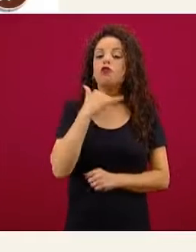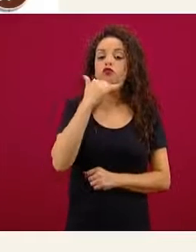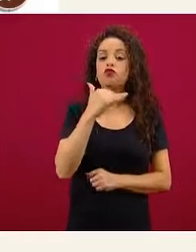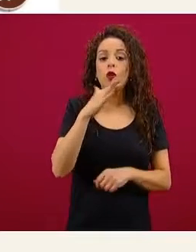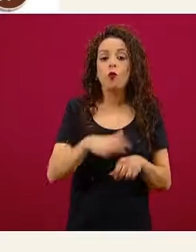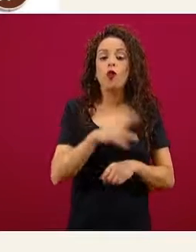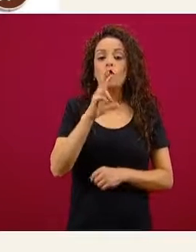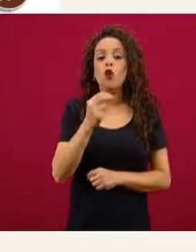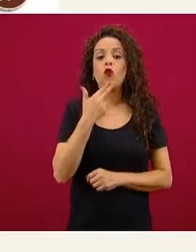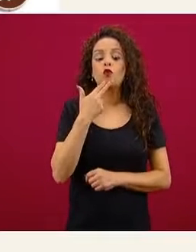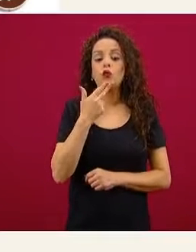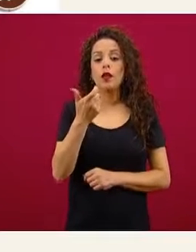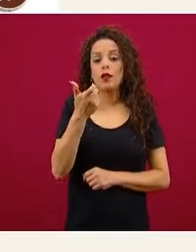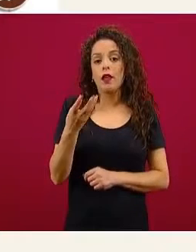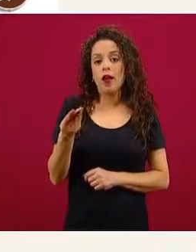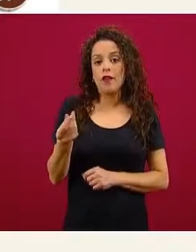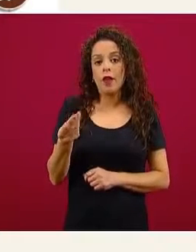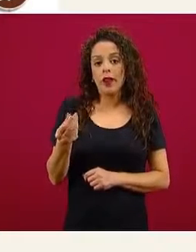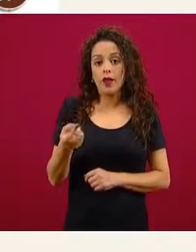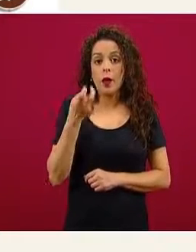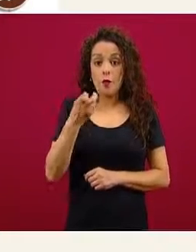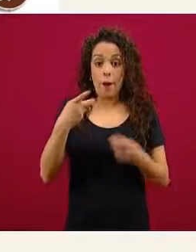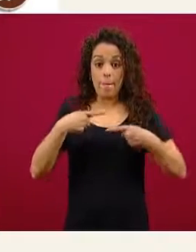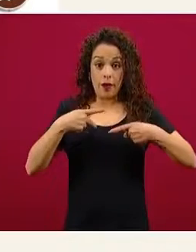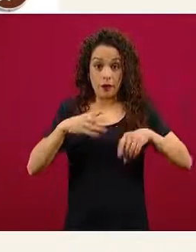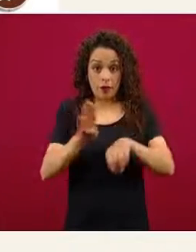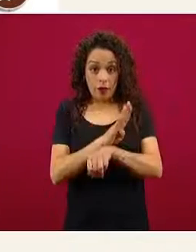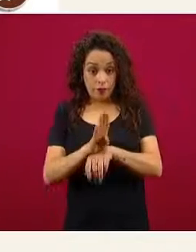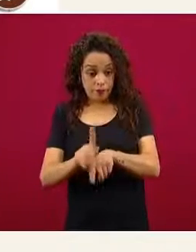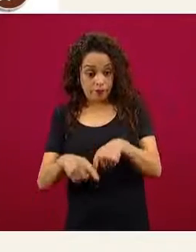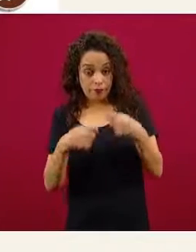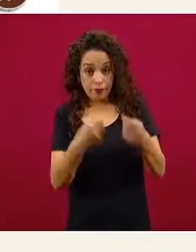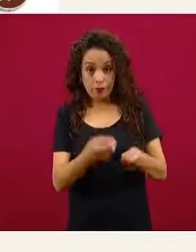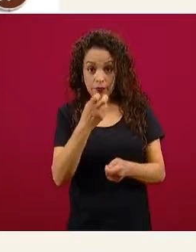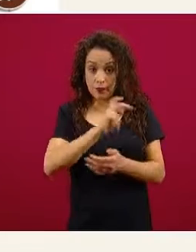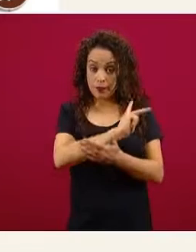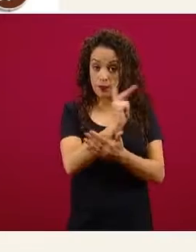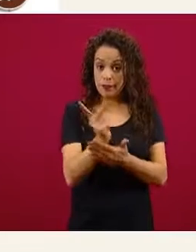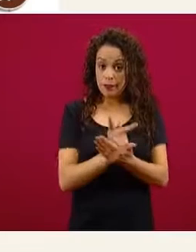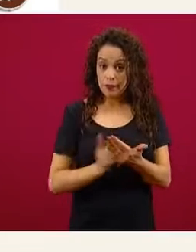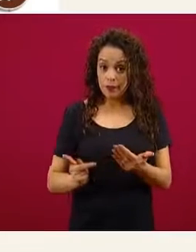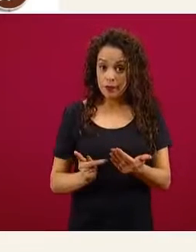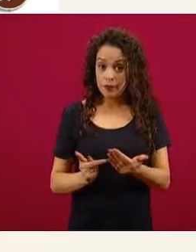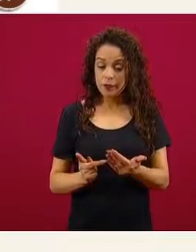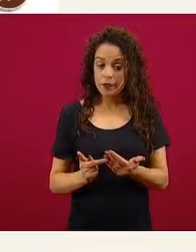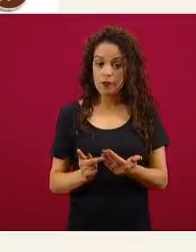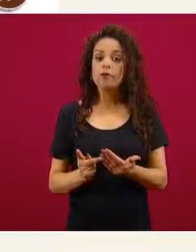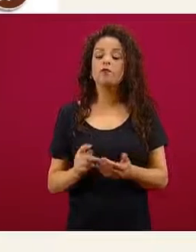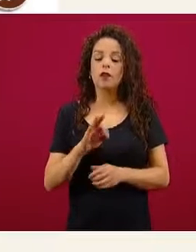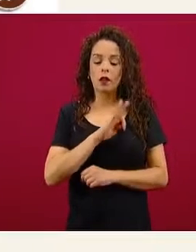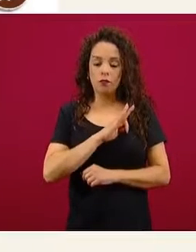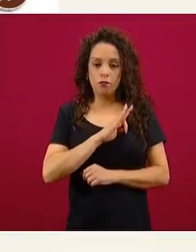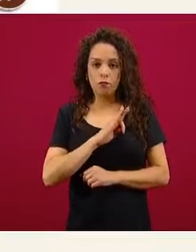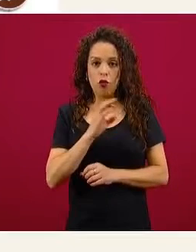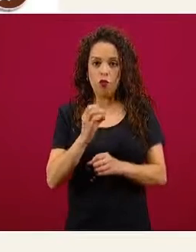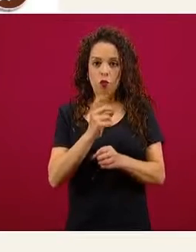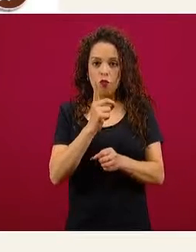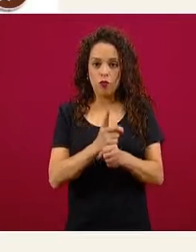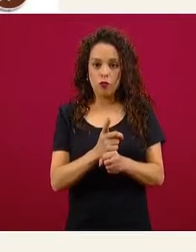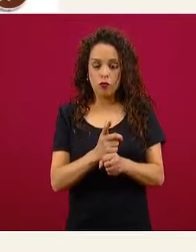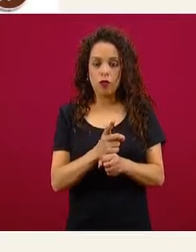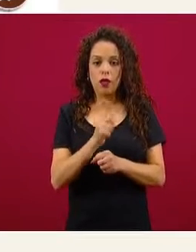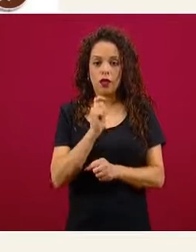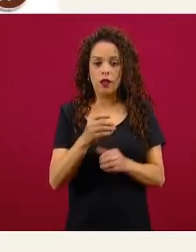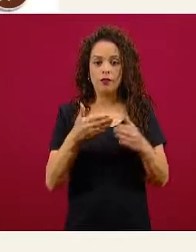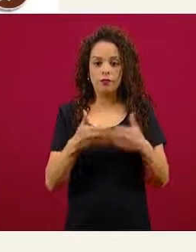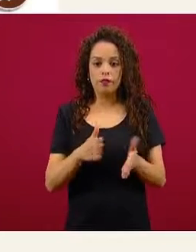efectivo, las personas, en este caso las beneficiarias y beneficiarios del programa, pues accederían, que esa es la meta